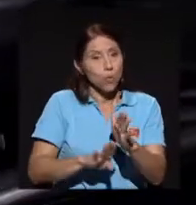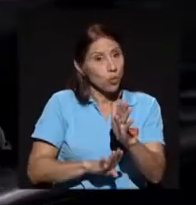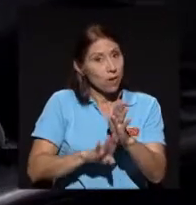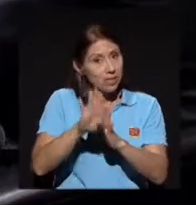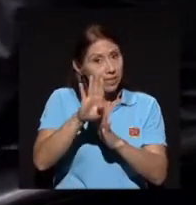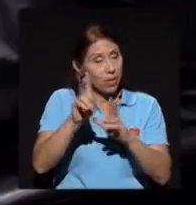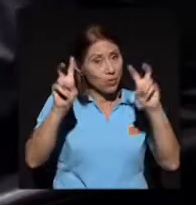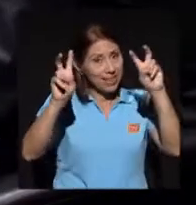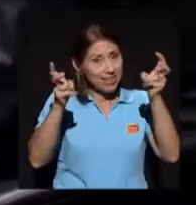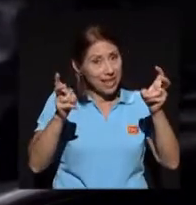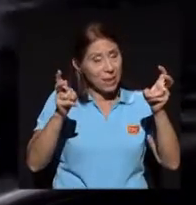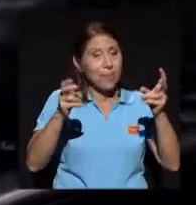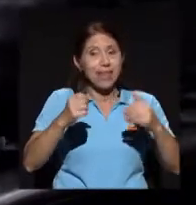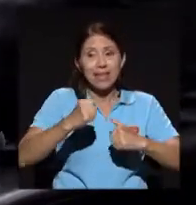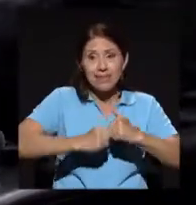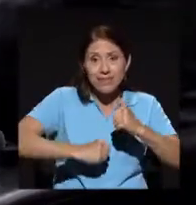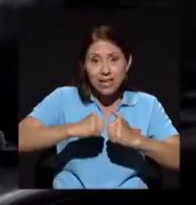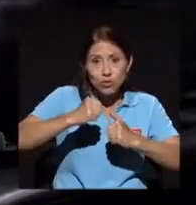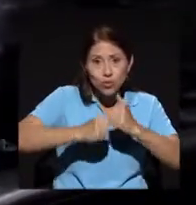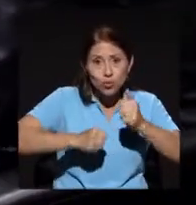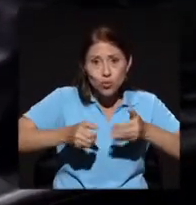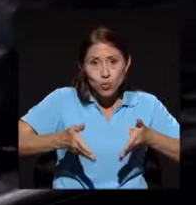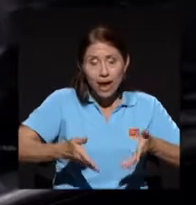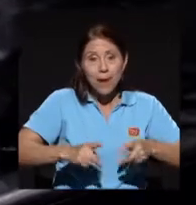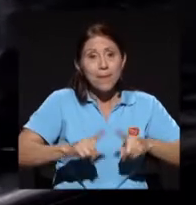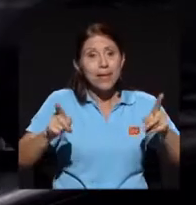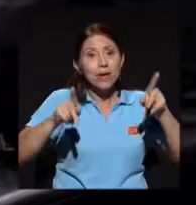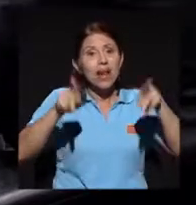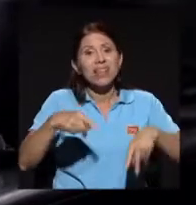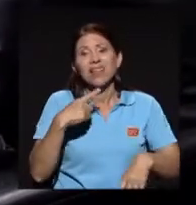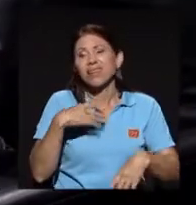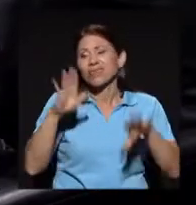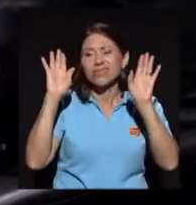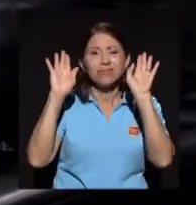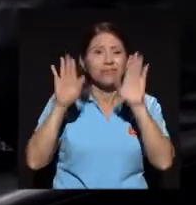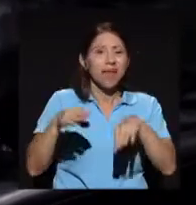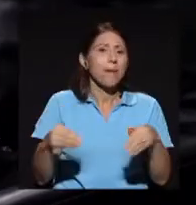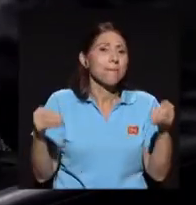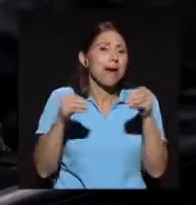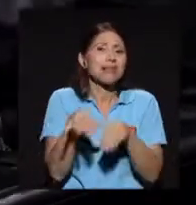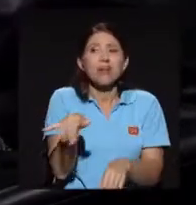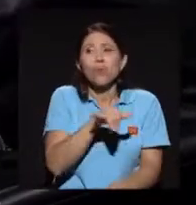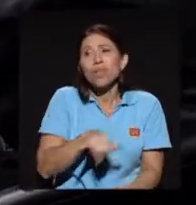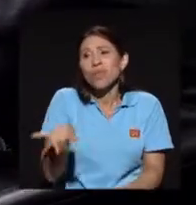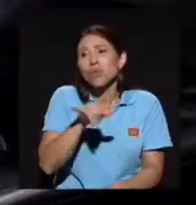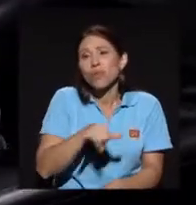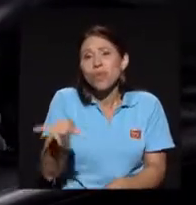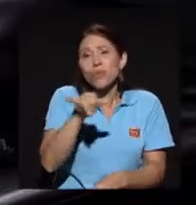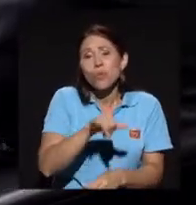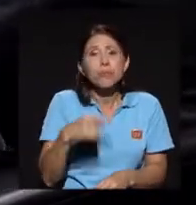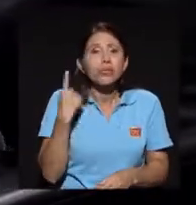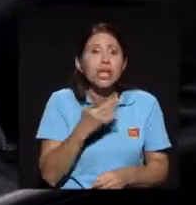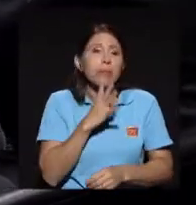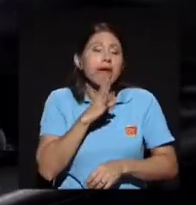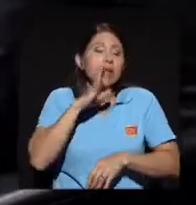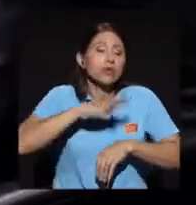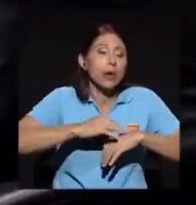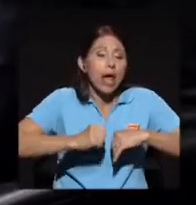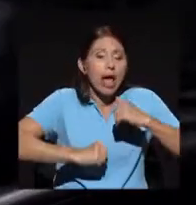pero la gente dirá bueno esto es más de lo mismo todo el mundo promete carreteras calles caminos